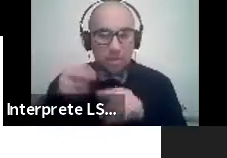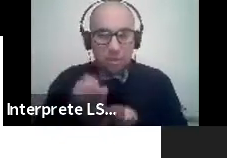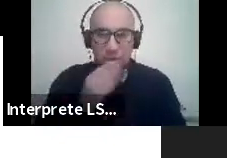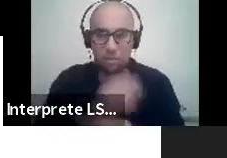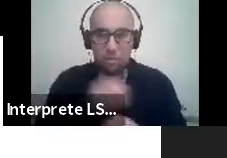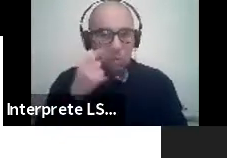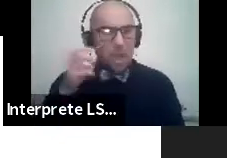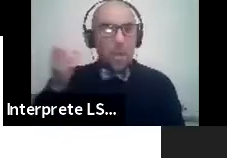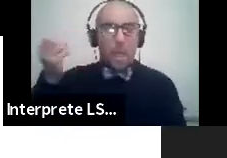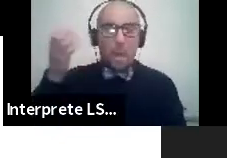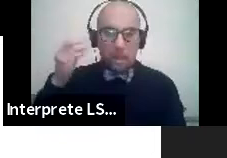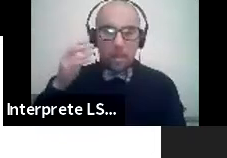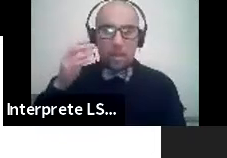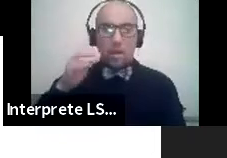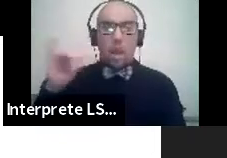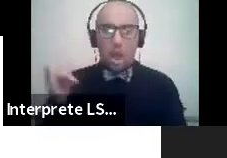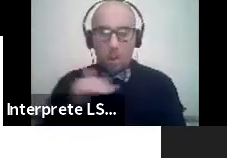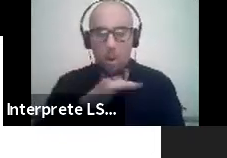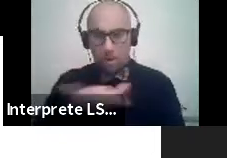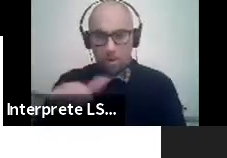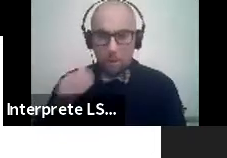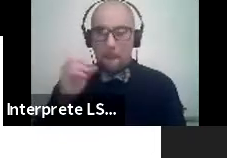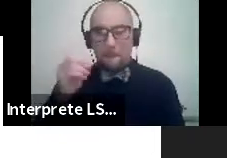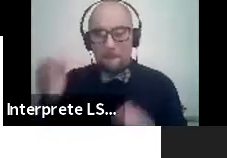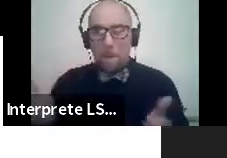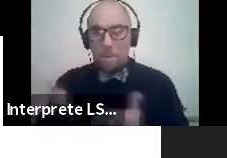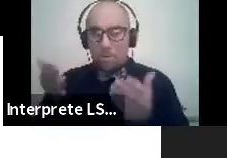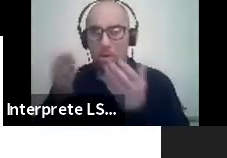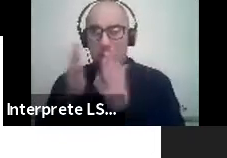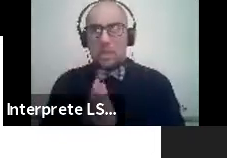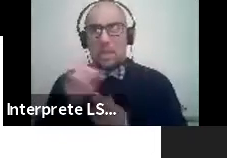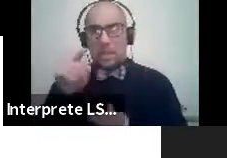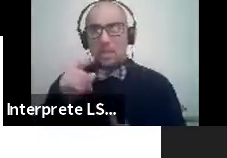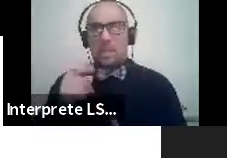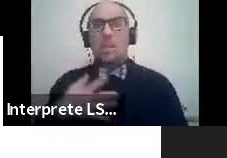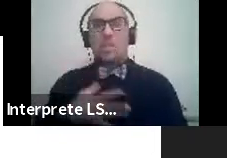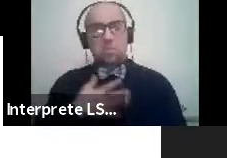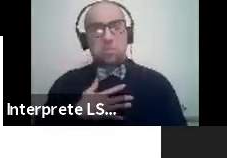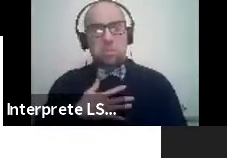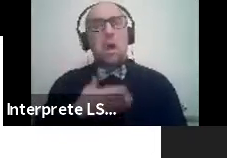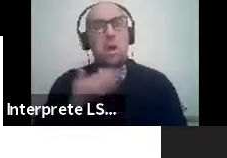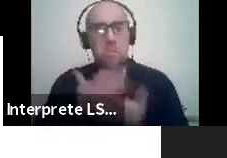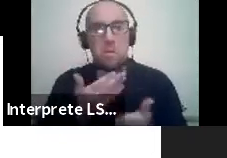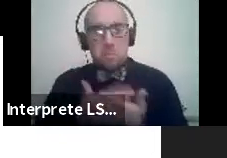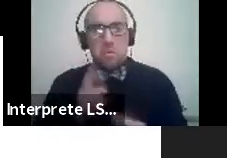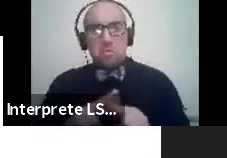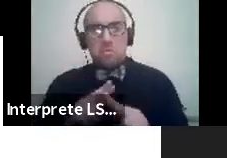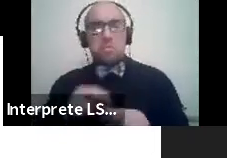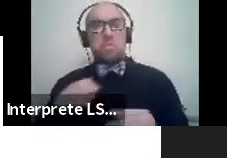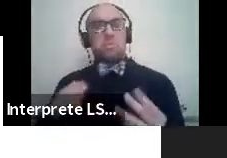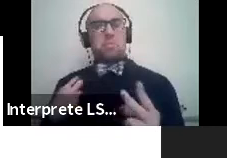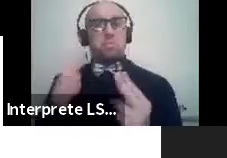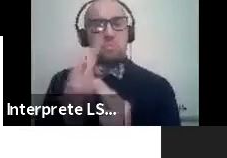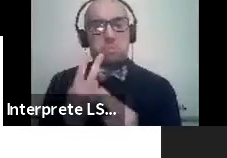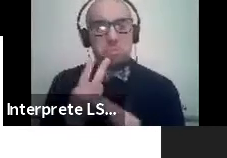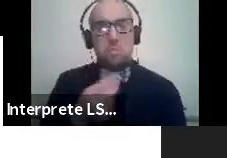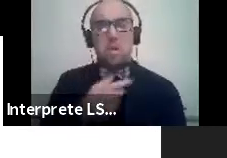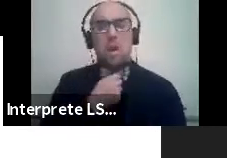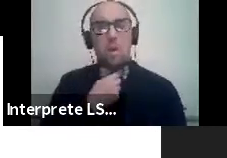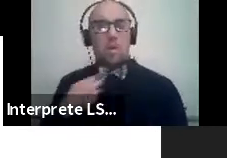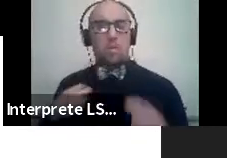un contexto de juego podía propiciar esta actitud positiva frente a las disciplinas